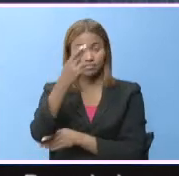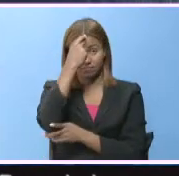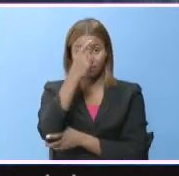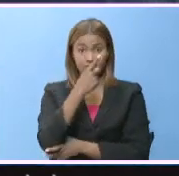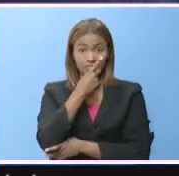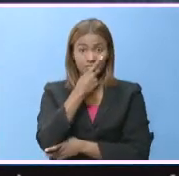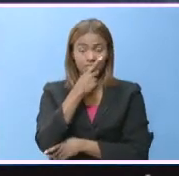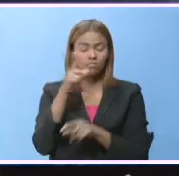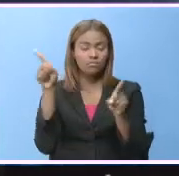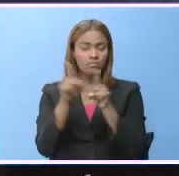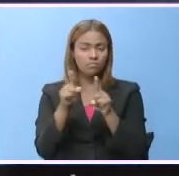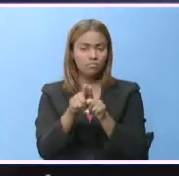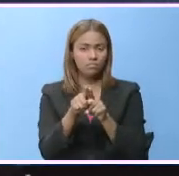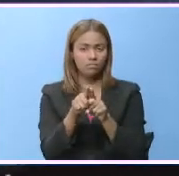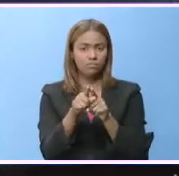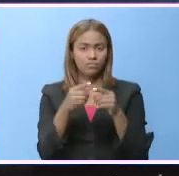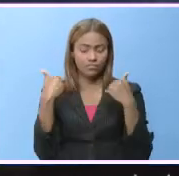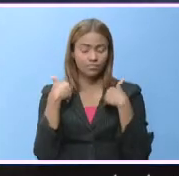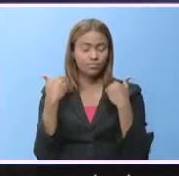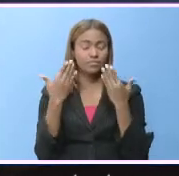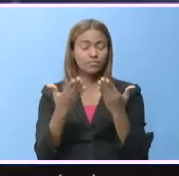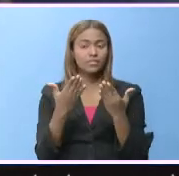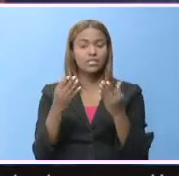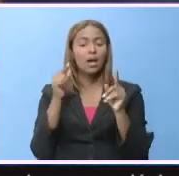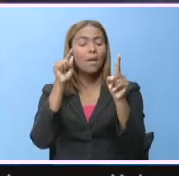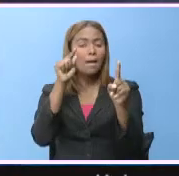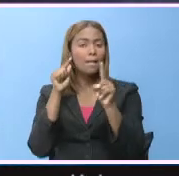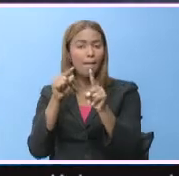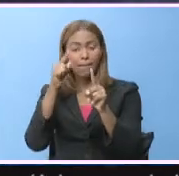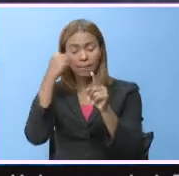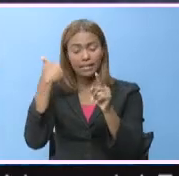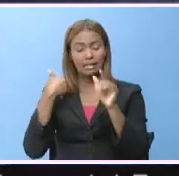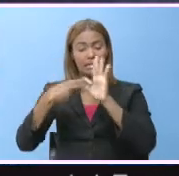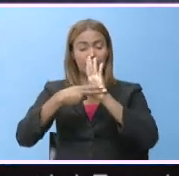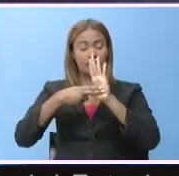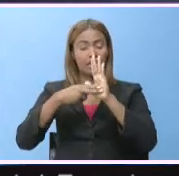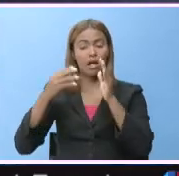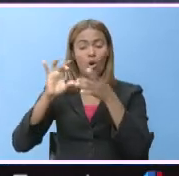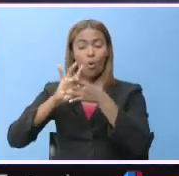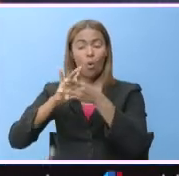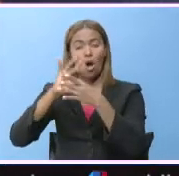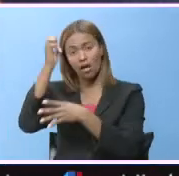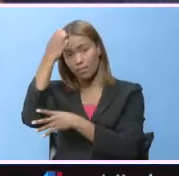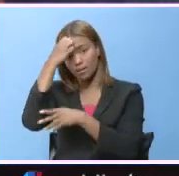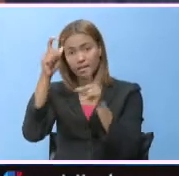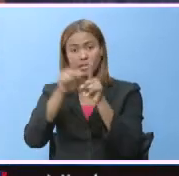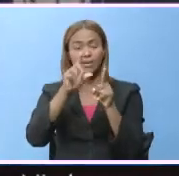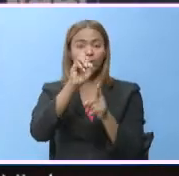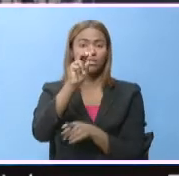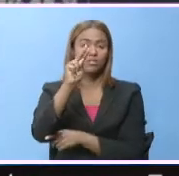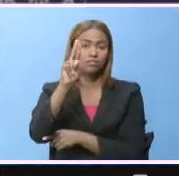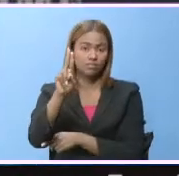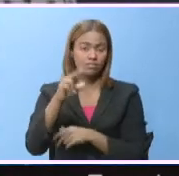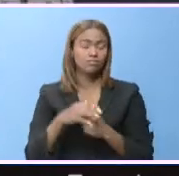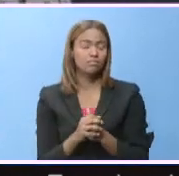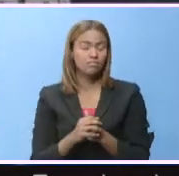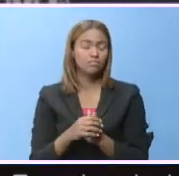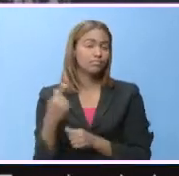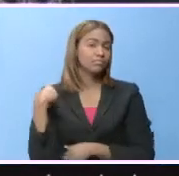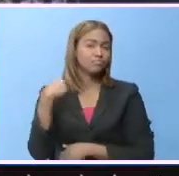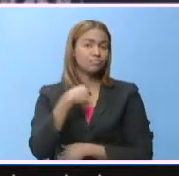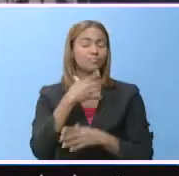Dominicana, también está dentro de los índices que marca la Unión Europea y también la ONU. Y